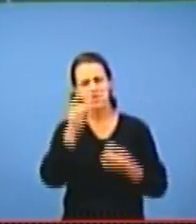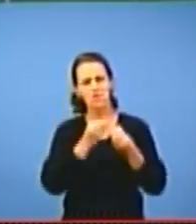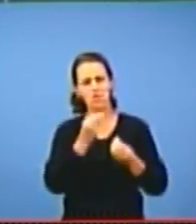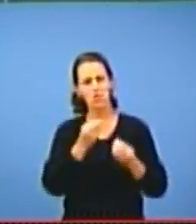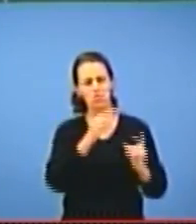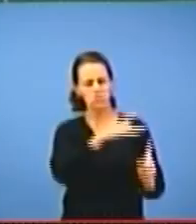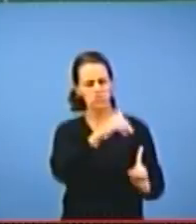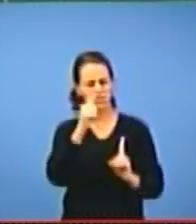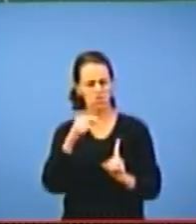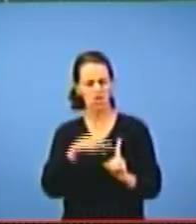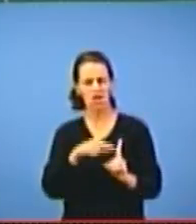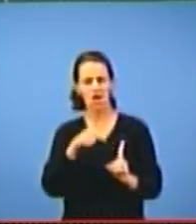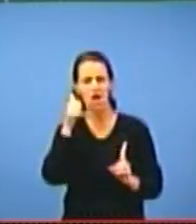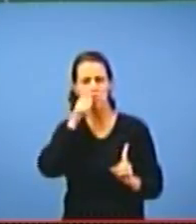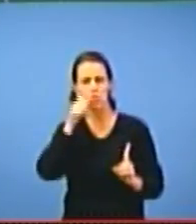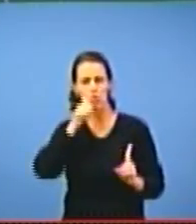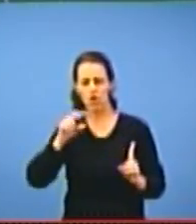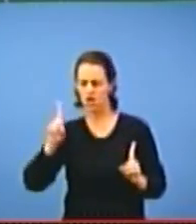esto?